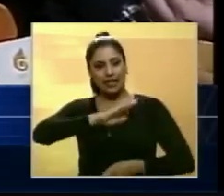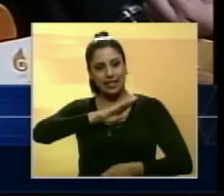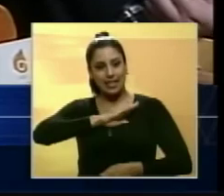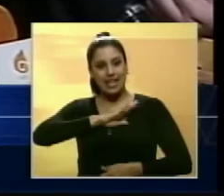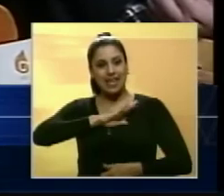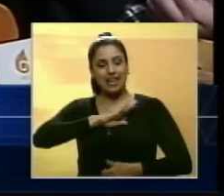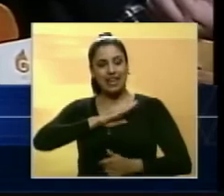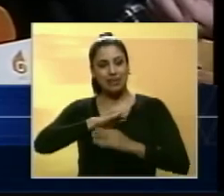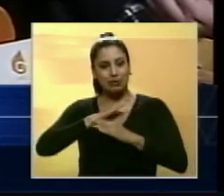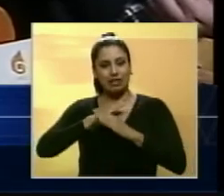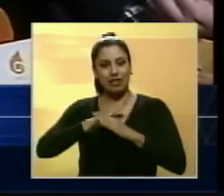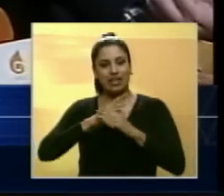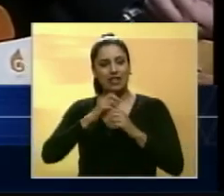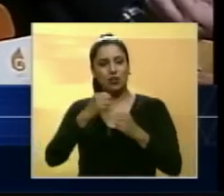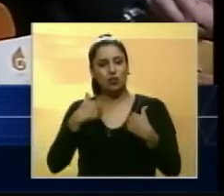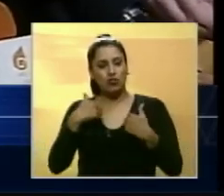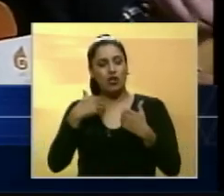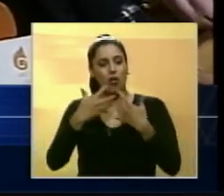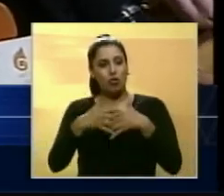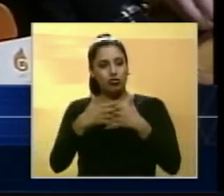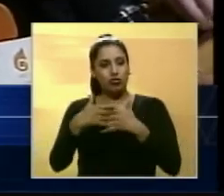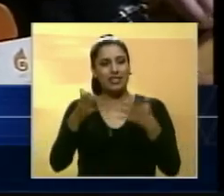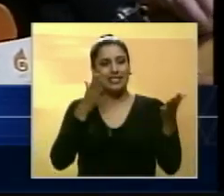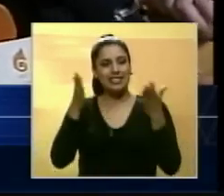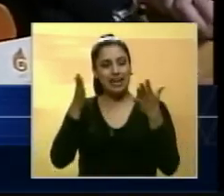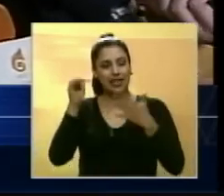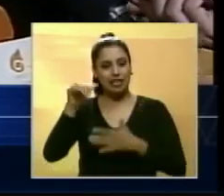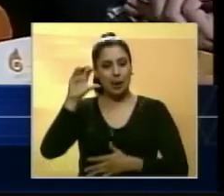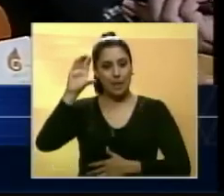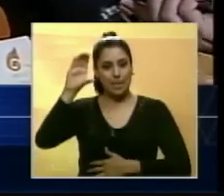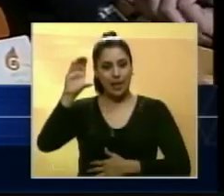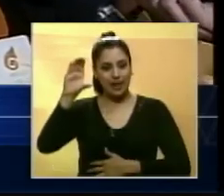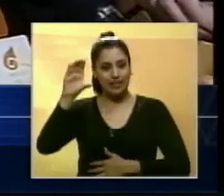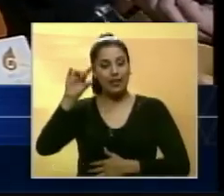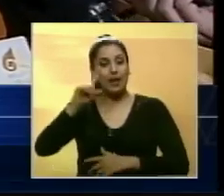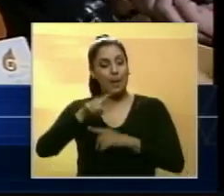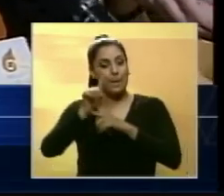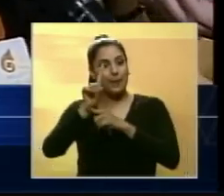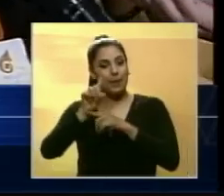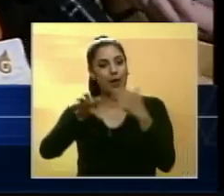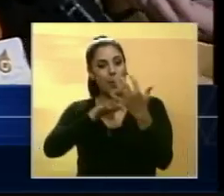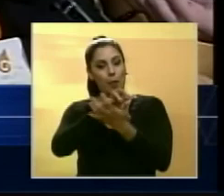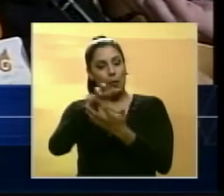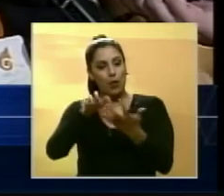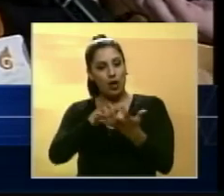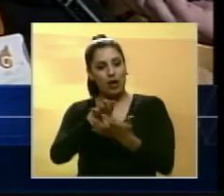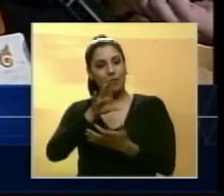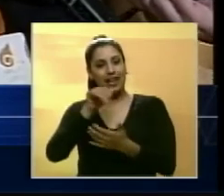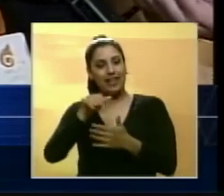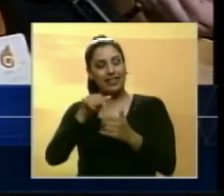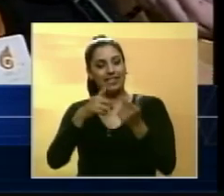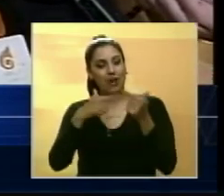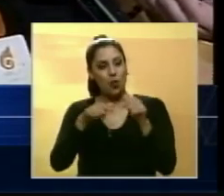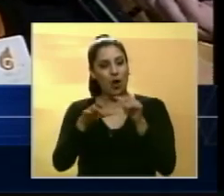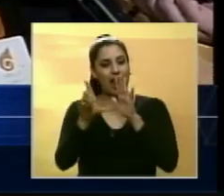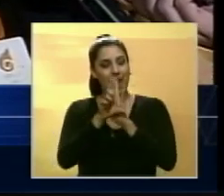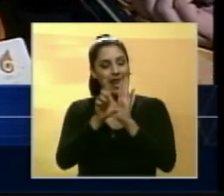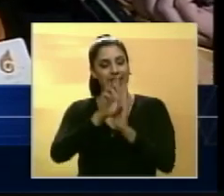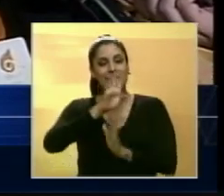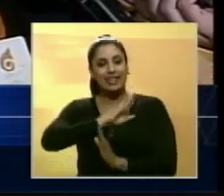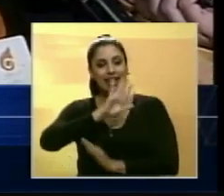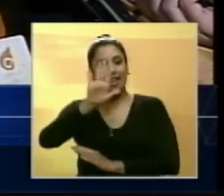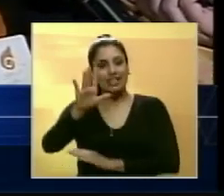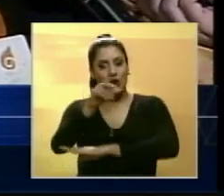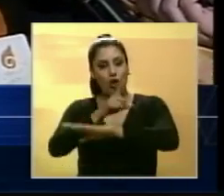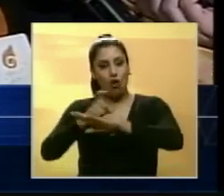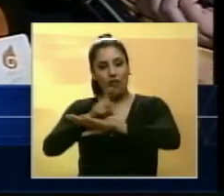tienen restringida y constreñida la producción de bienes y servicios en el país y es la principal causante, este marco de ley que tiene implementado